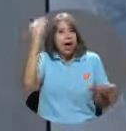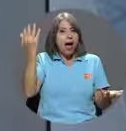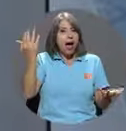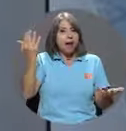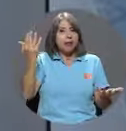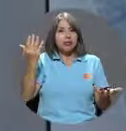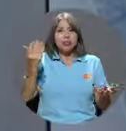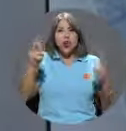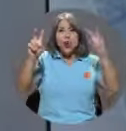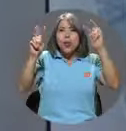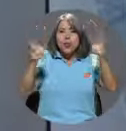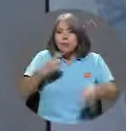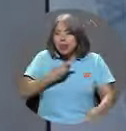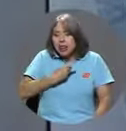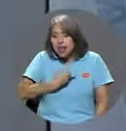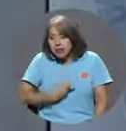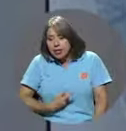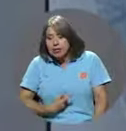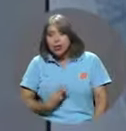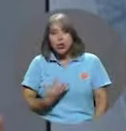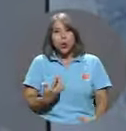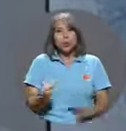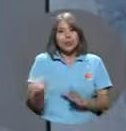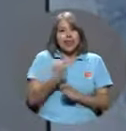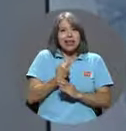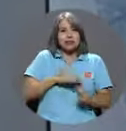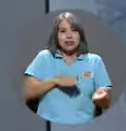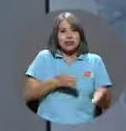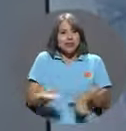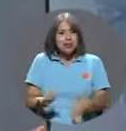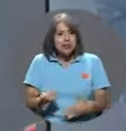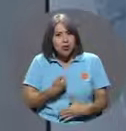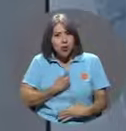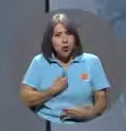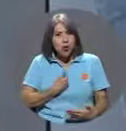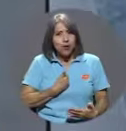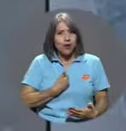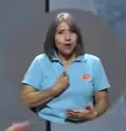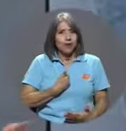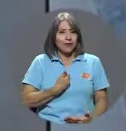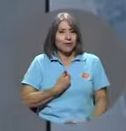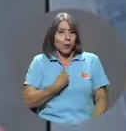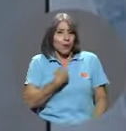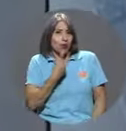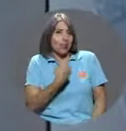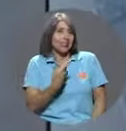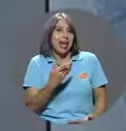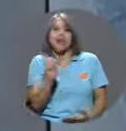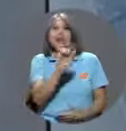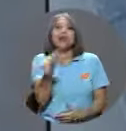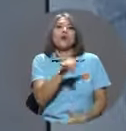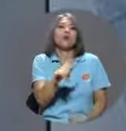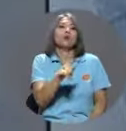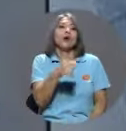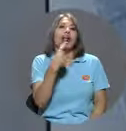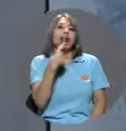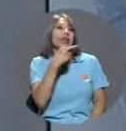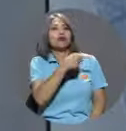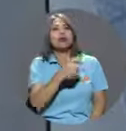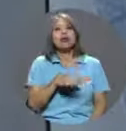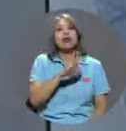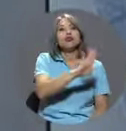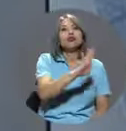o sobre este tema, el tema de la depresión, del suicidio. Como les decía yo a ustedes en el corte, no es lo mismo que a usted le digan su